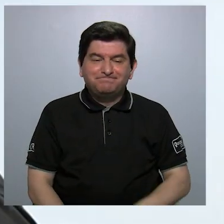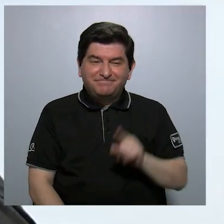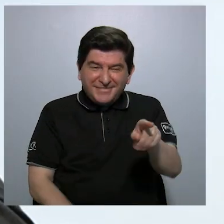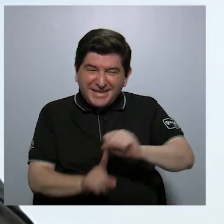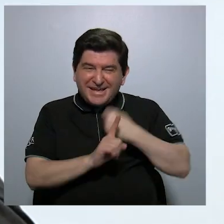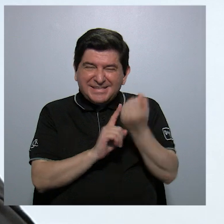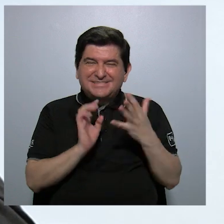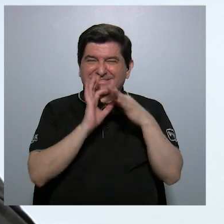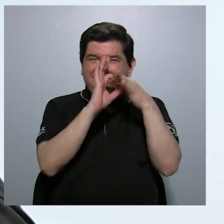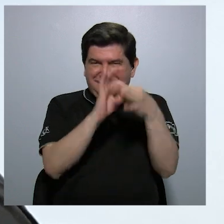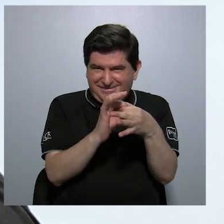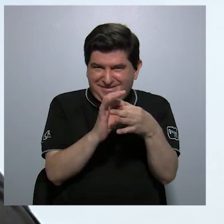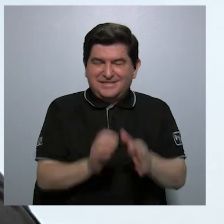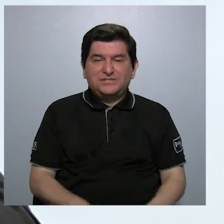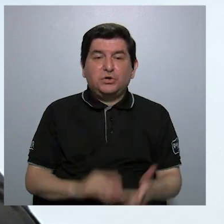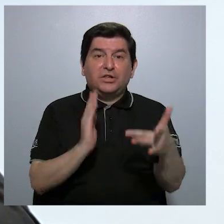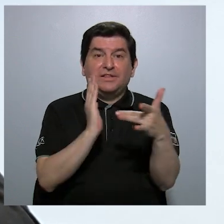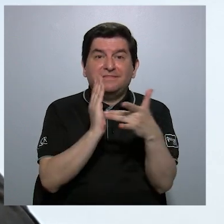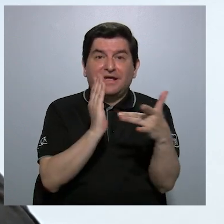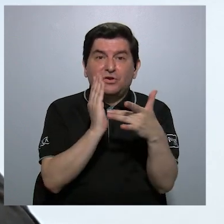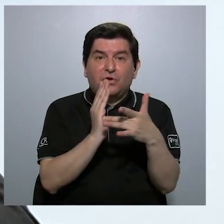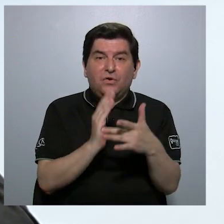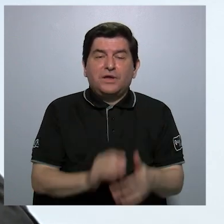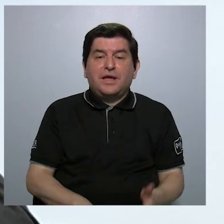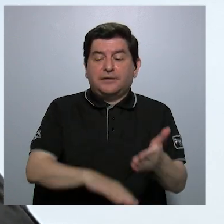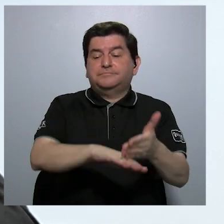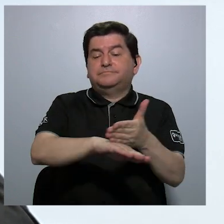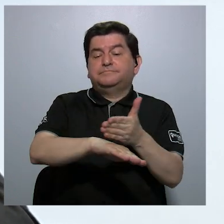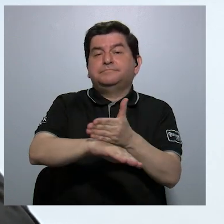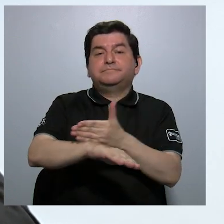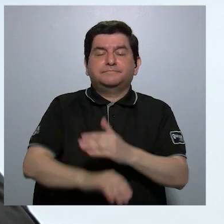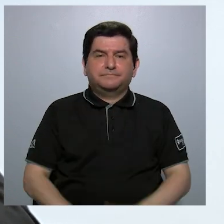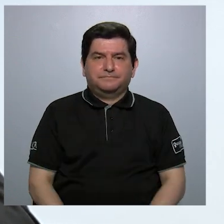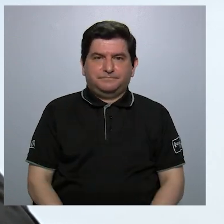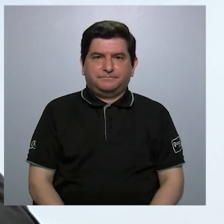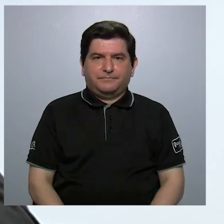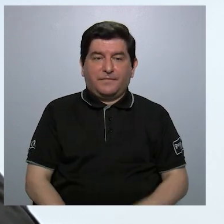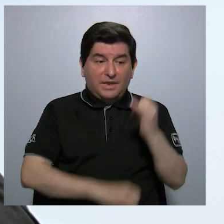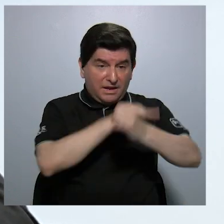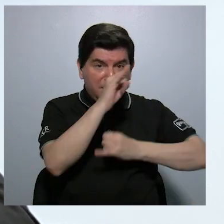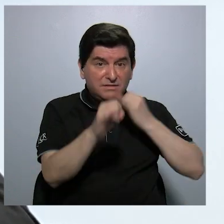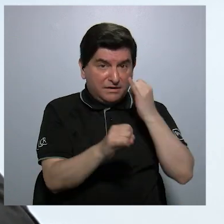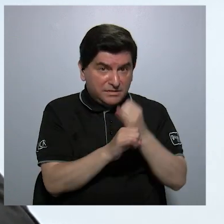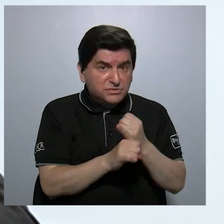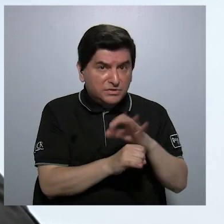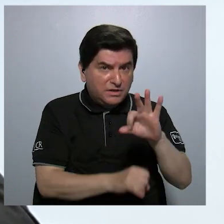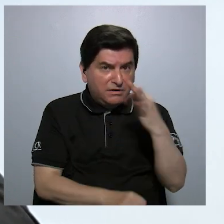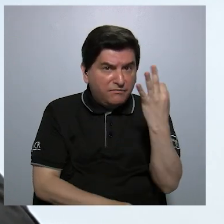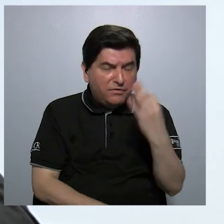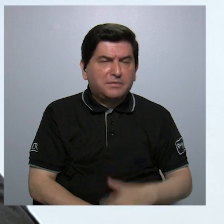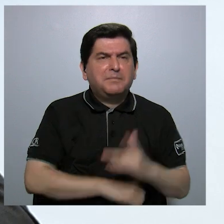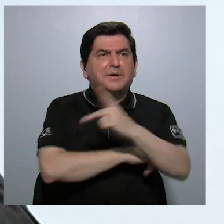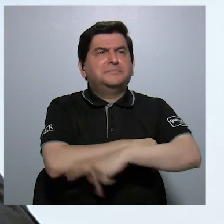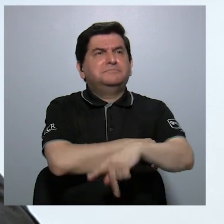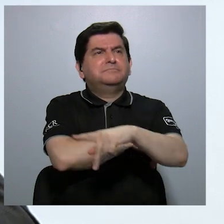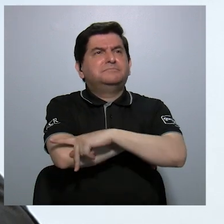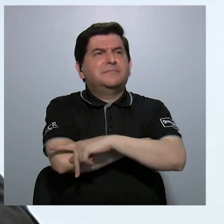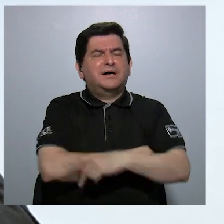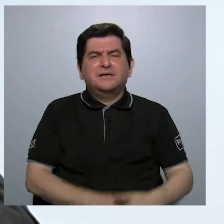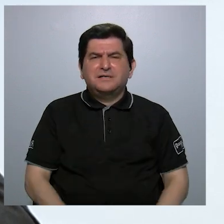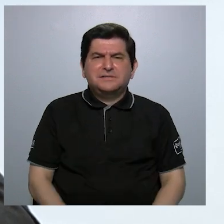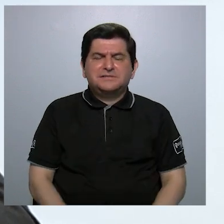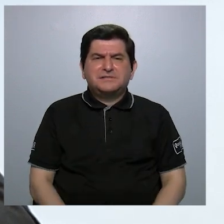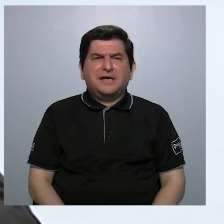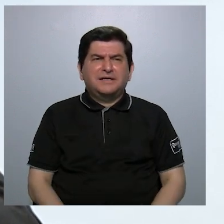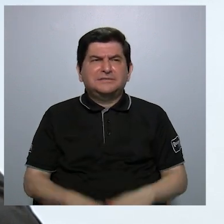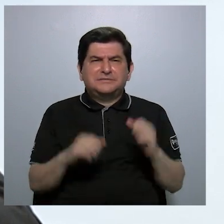Mucho de esto está relacionado en cómo la tecnología va prosperando. A nivel internacional, por ejemplo, en países